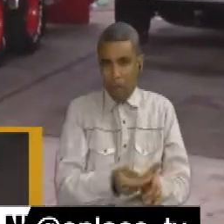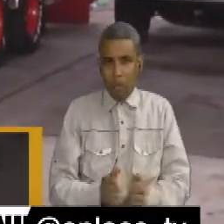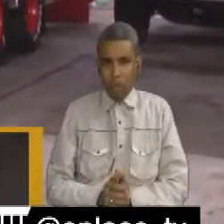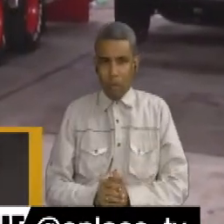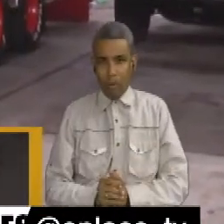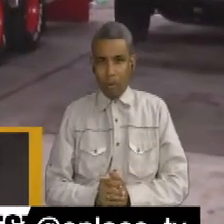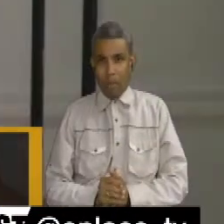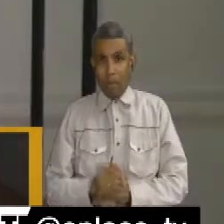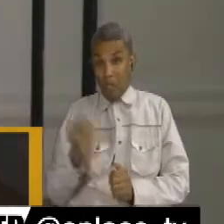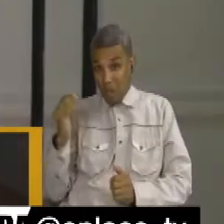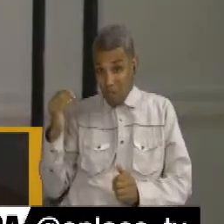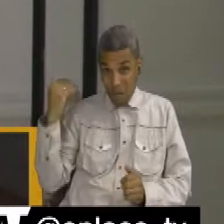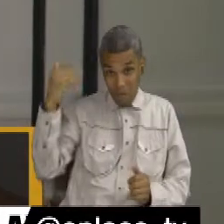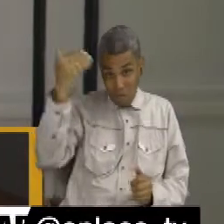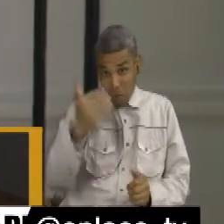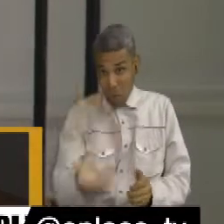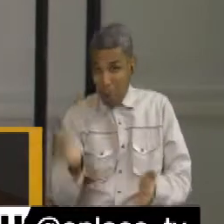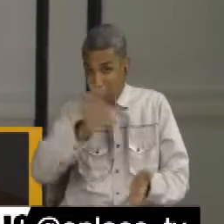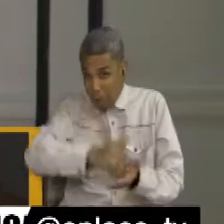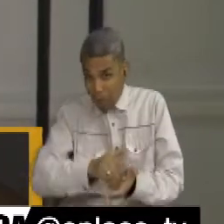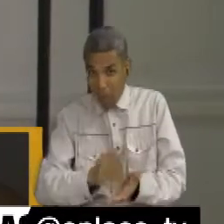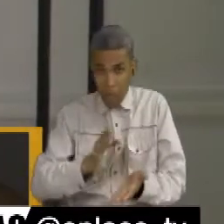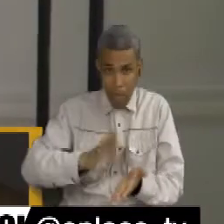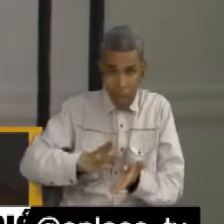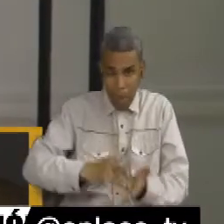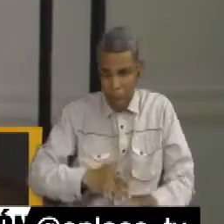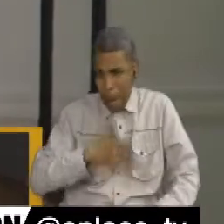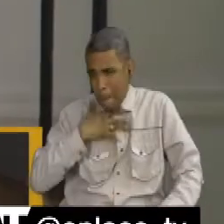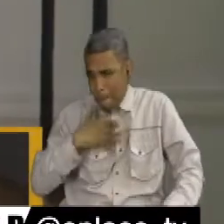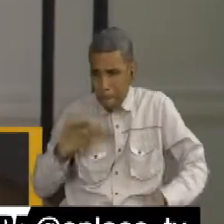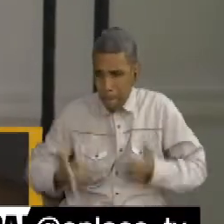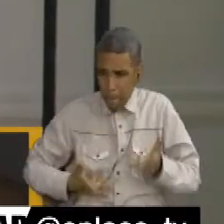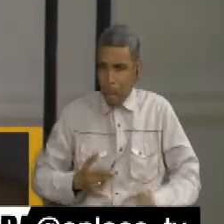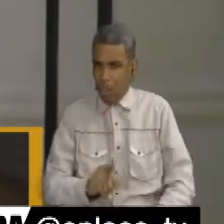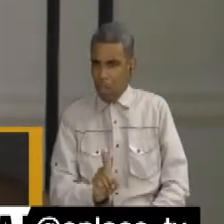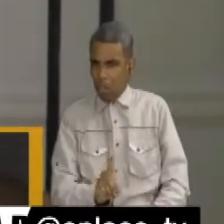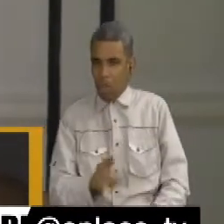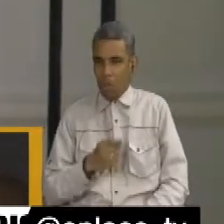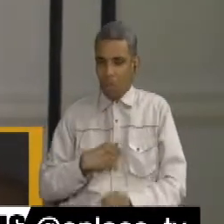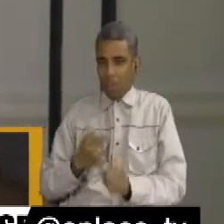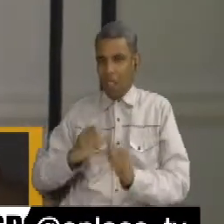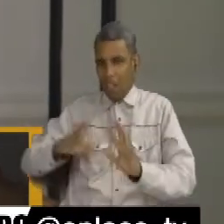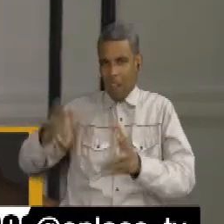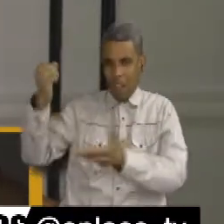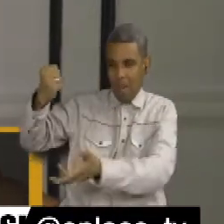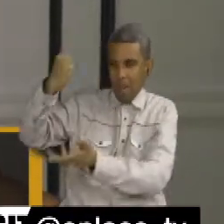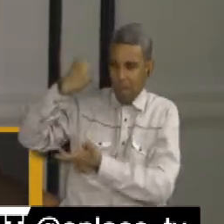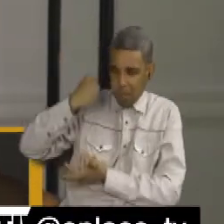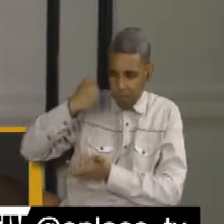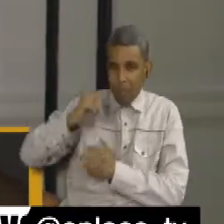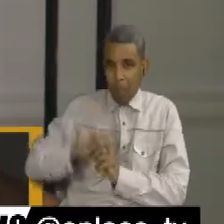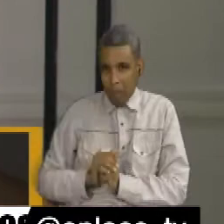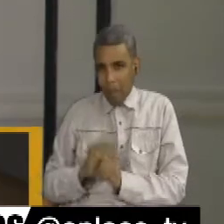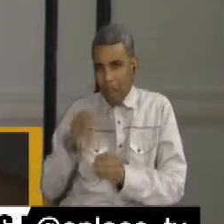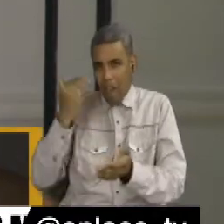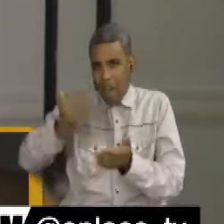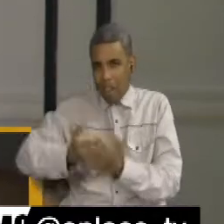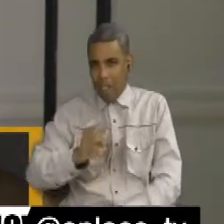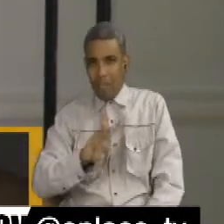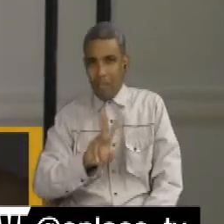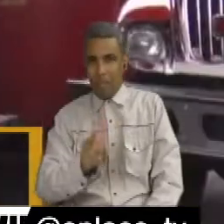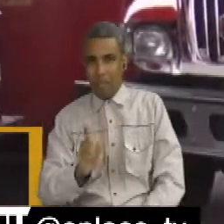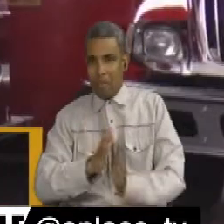el futuro. Este convenio va hasta el 31 de diciembre. El recaudo, nos van a girar mensualmente el recaudo que